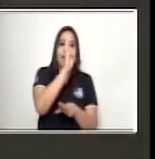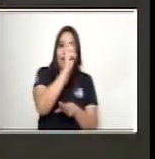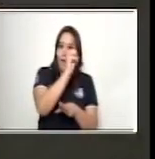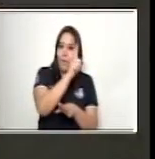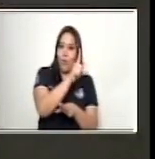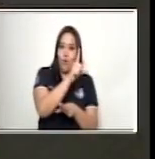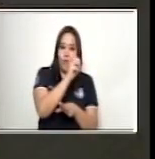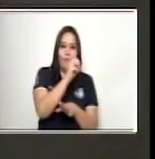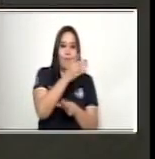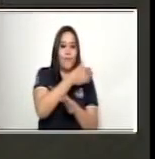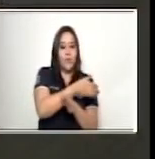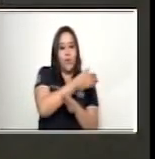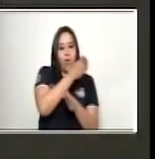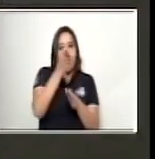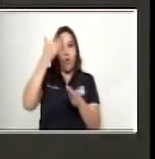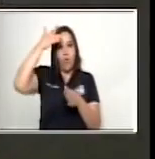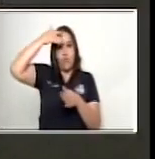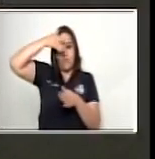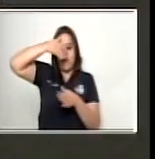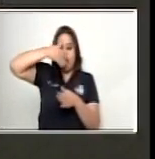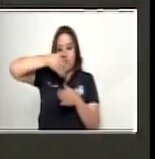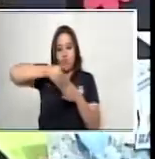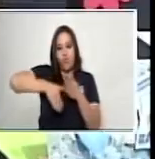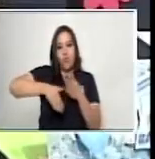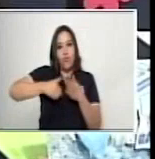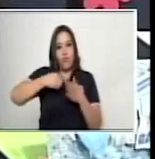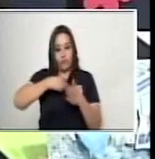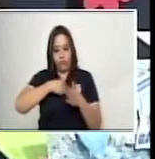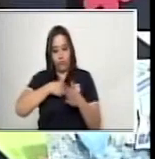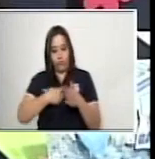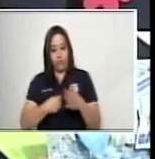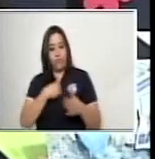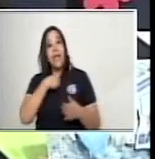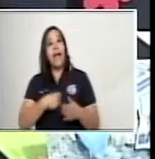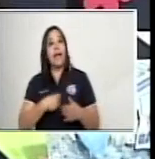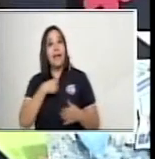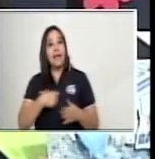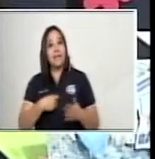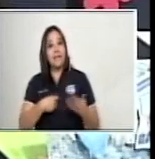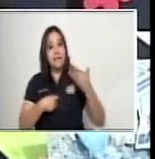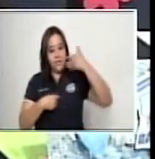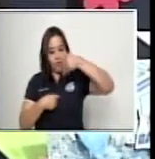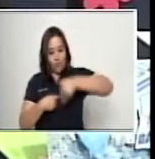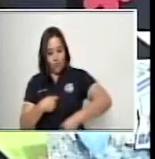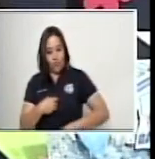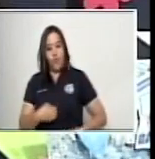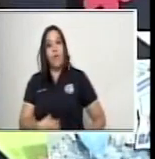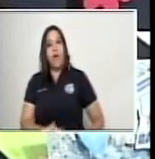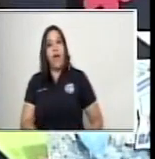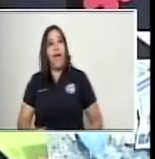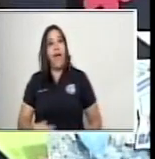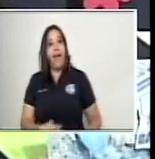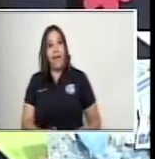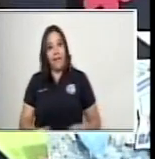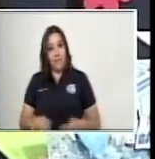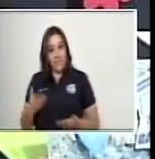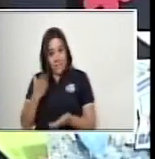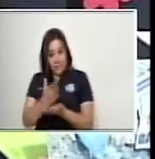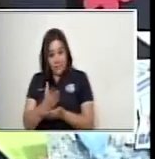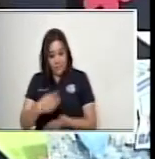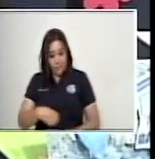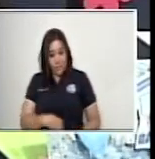viaja del esófago hacia el estómago. y llegando al